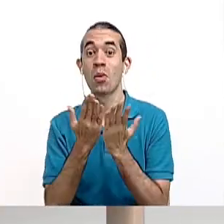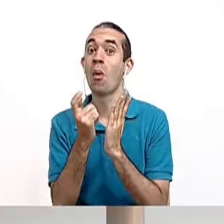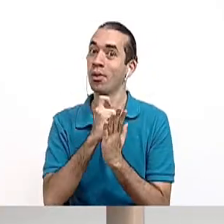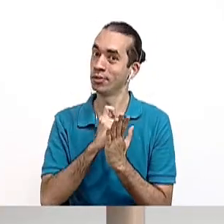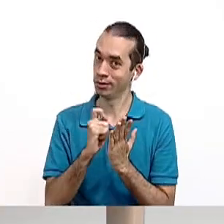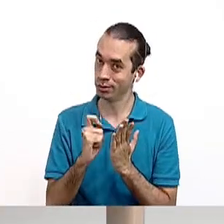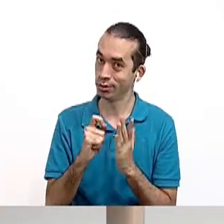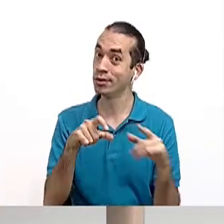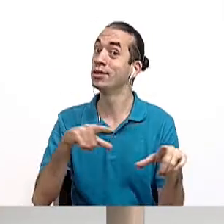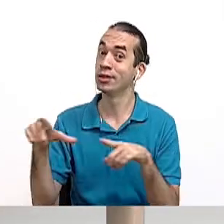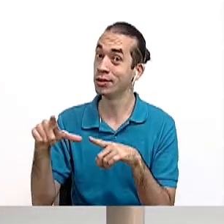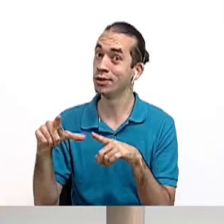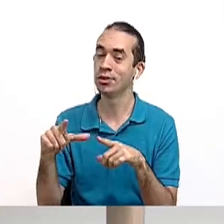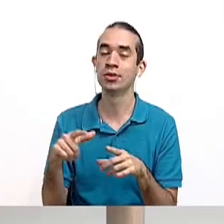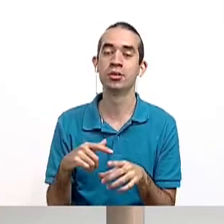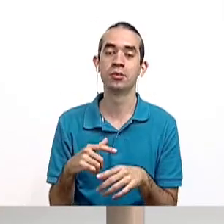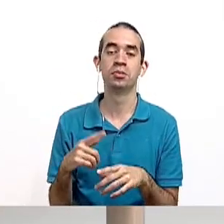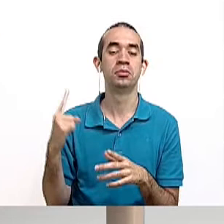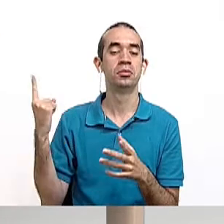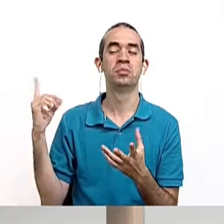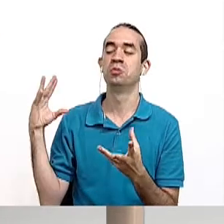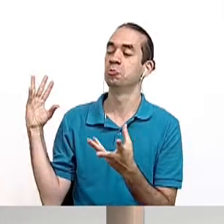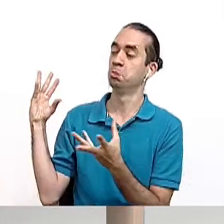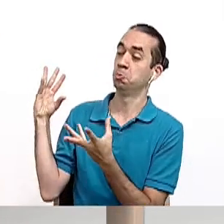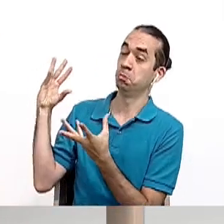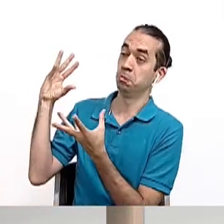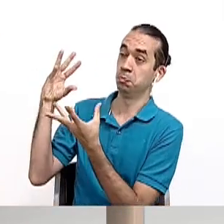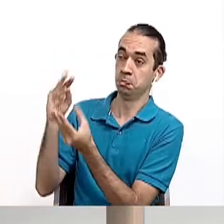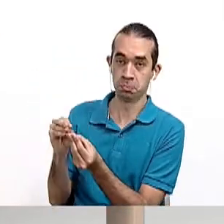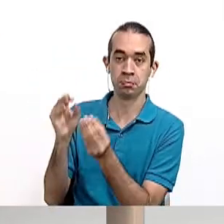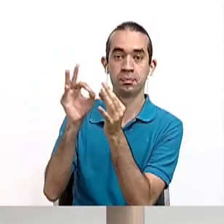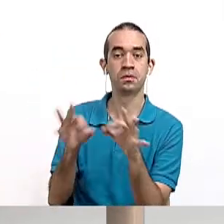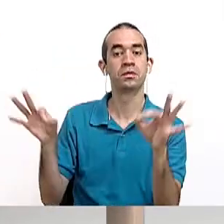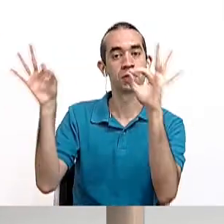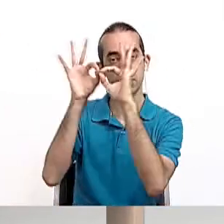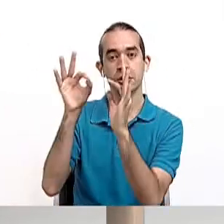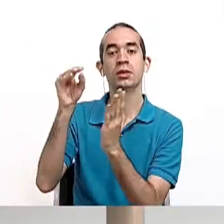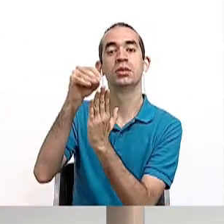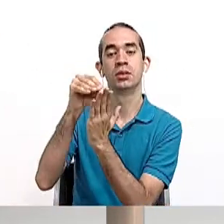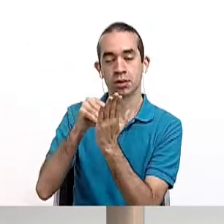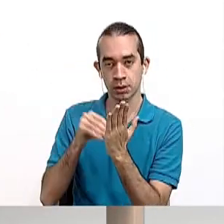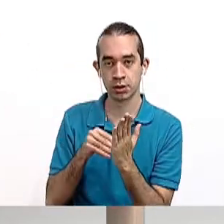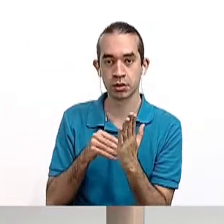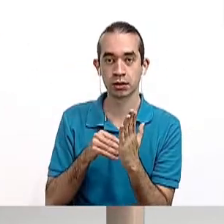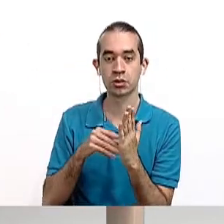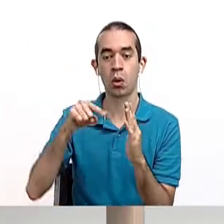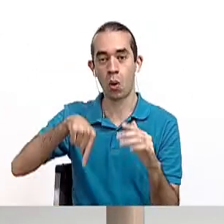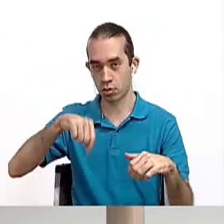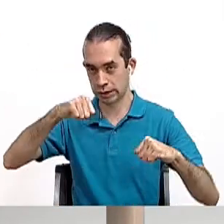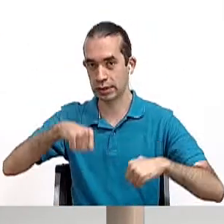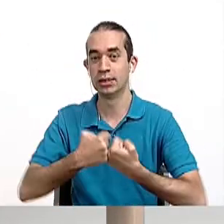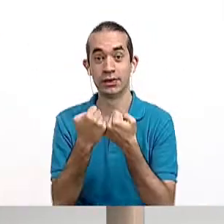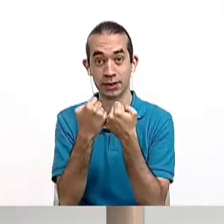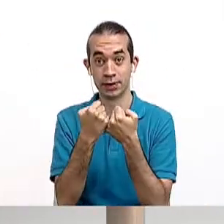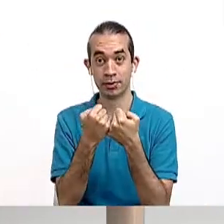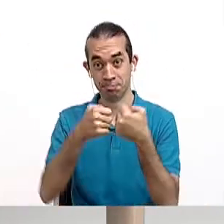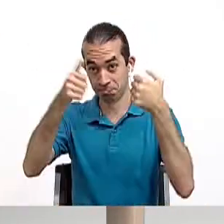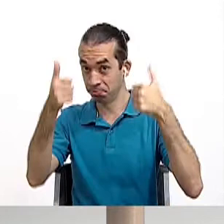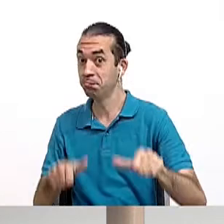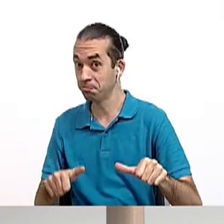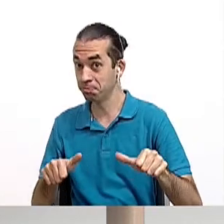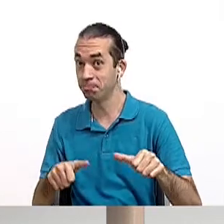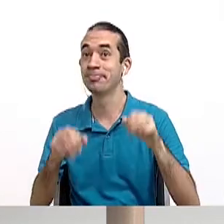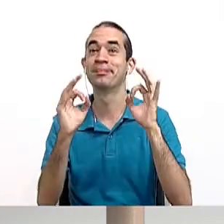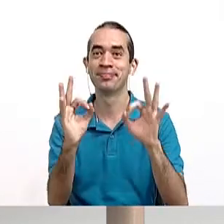mano para recapitular todo lo importante, tomar nota para nuestro desafío de hoy. ¿Están de acuerdo?